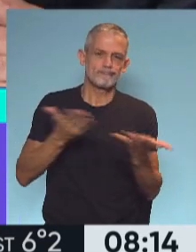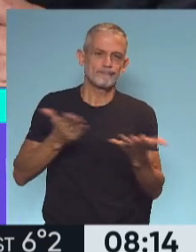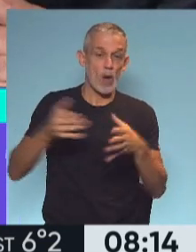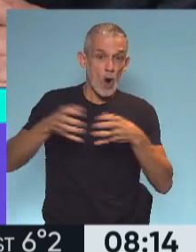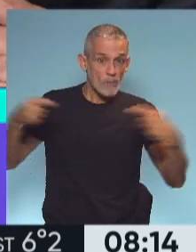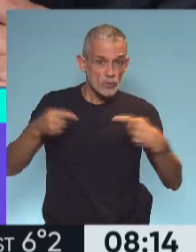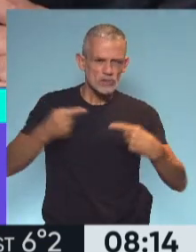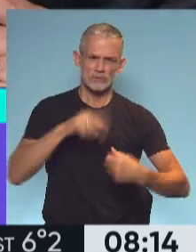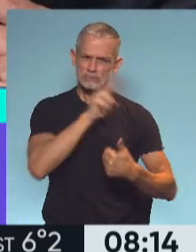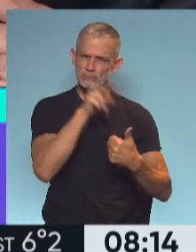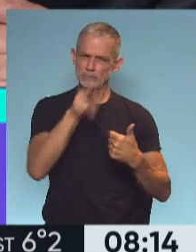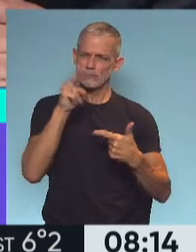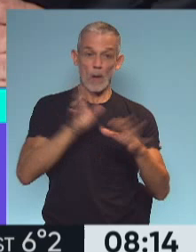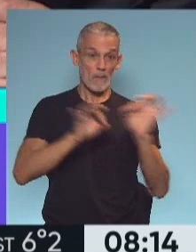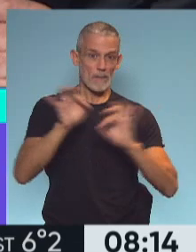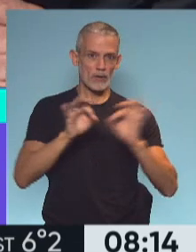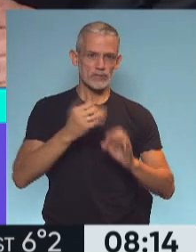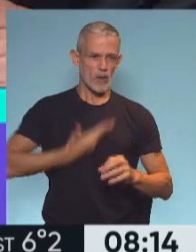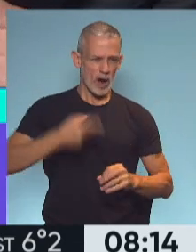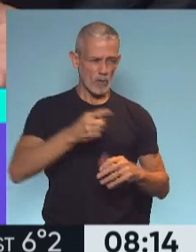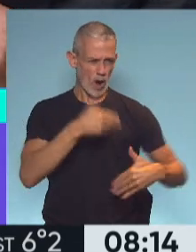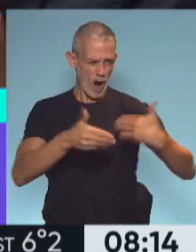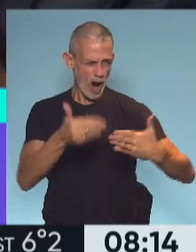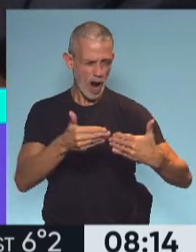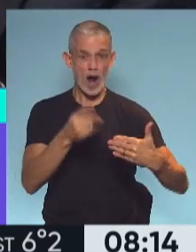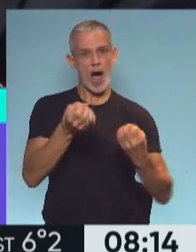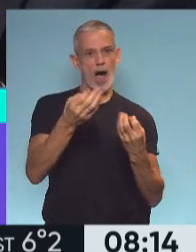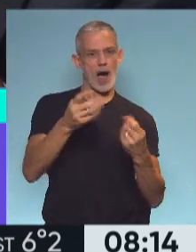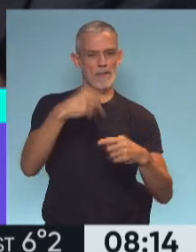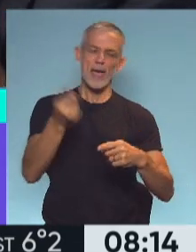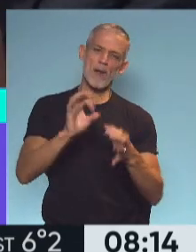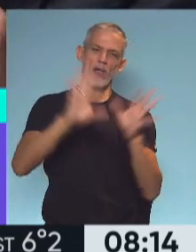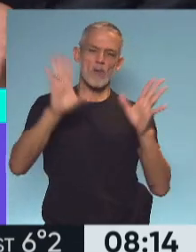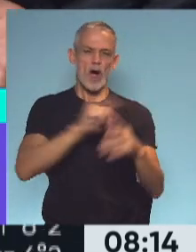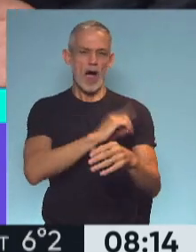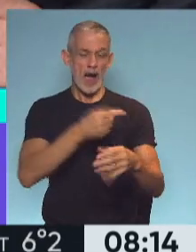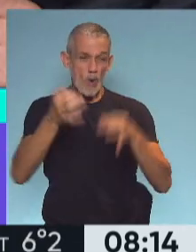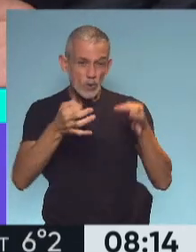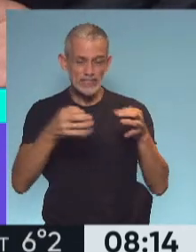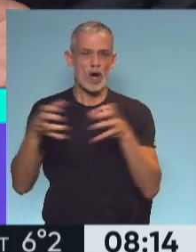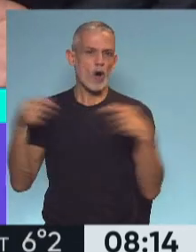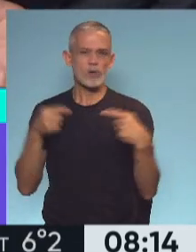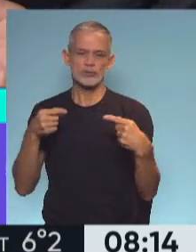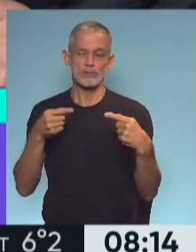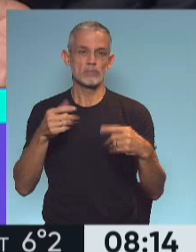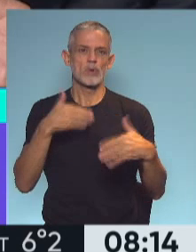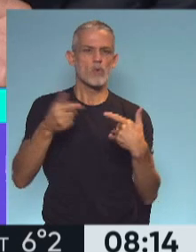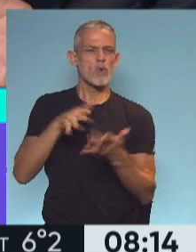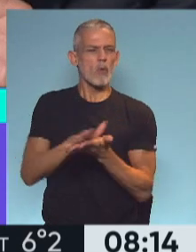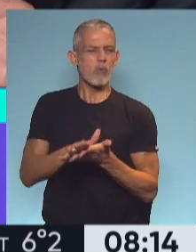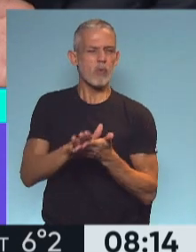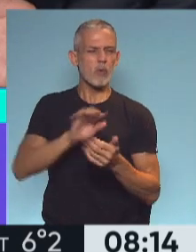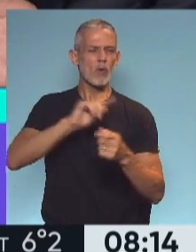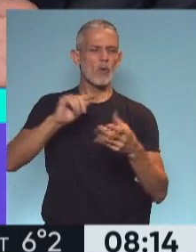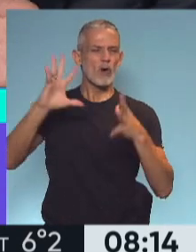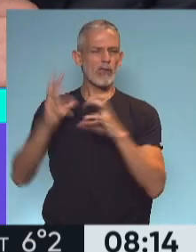oposición ve todos estos proyectos que para el gobierno es un avance para democratizar la justicia, la oposición los ve como un avance por sobre la independencia